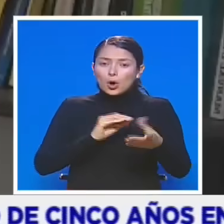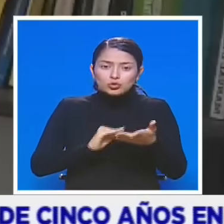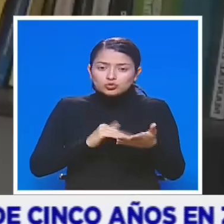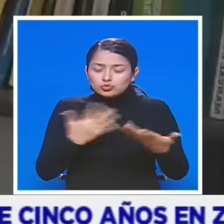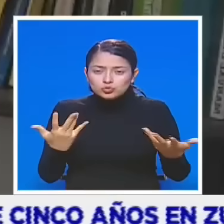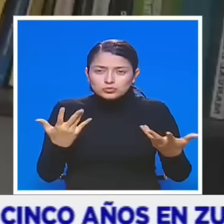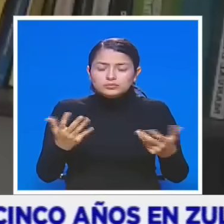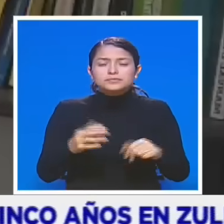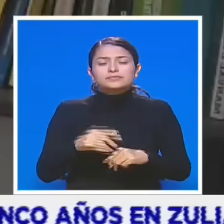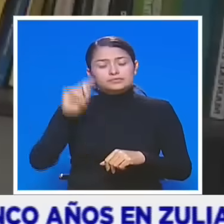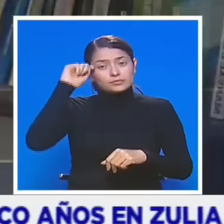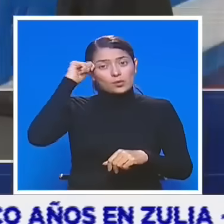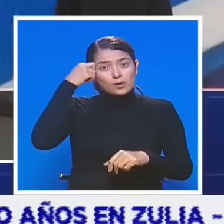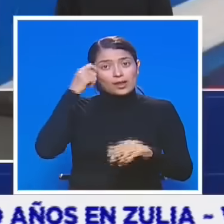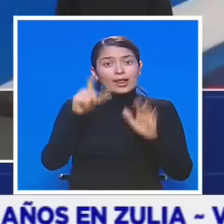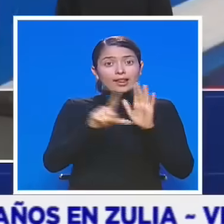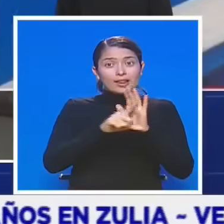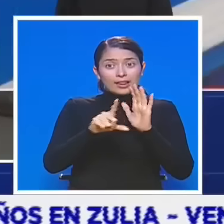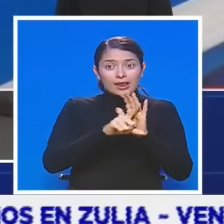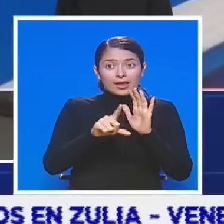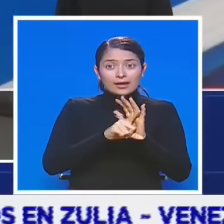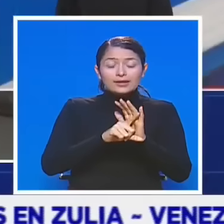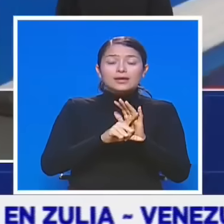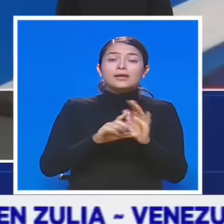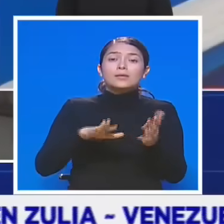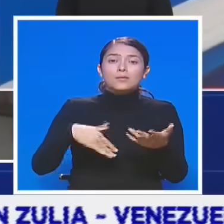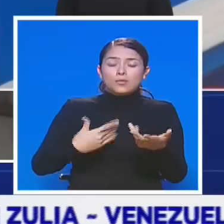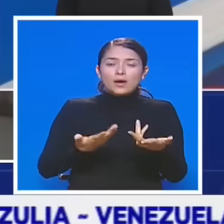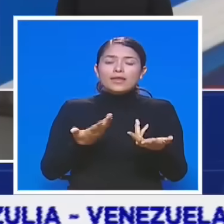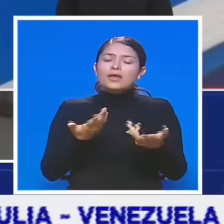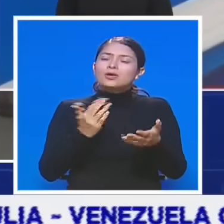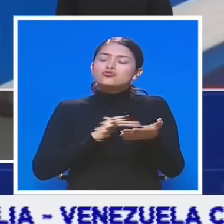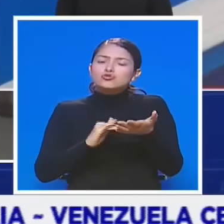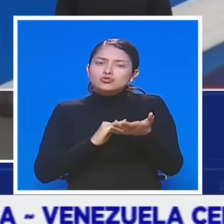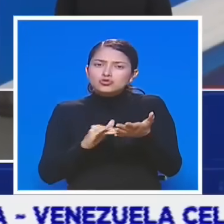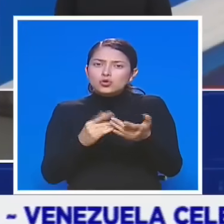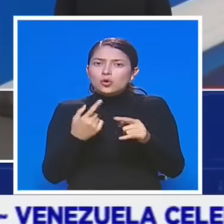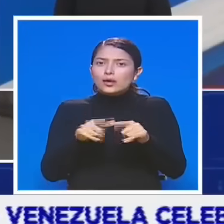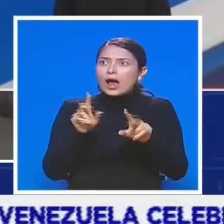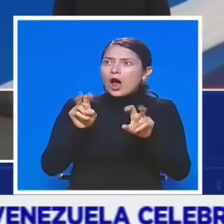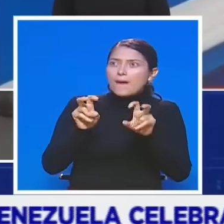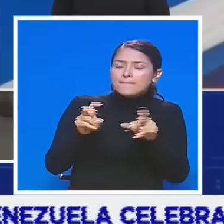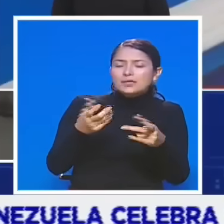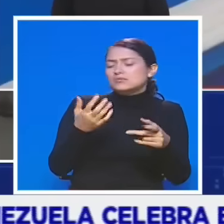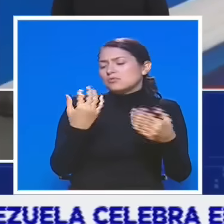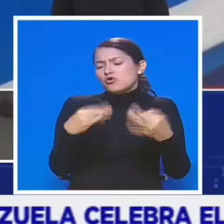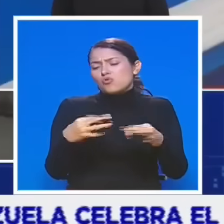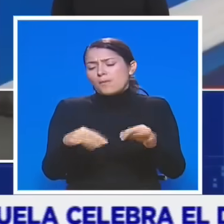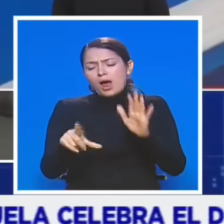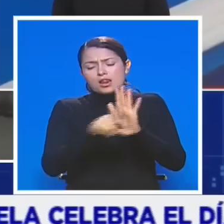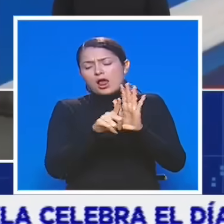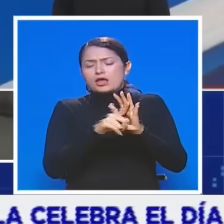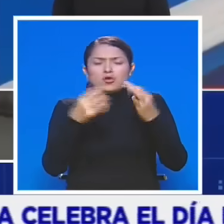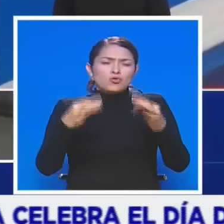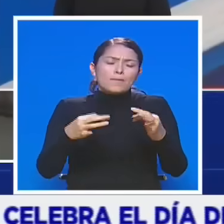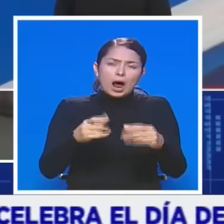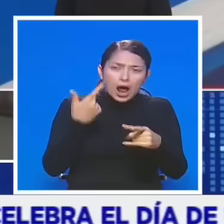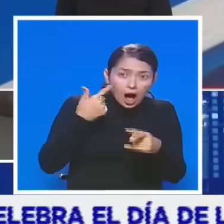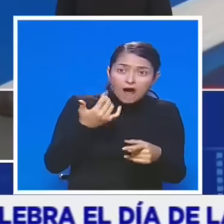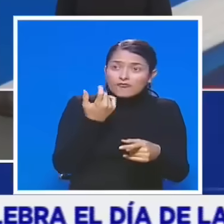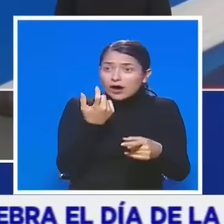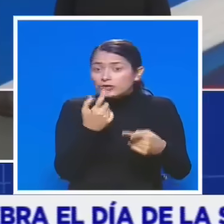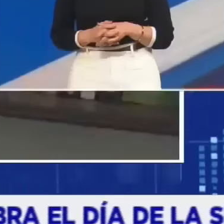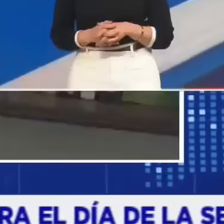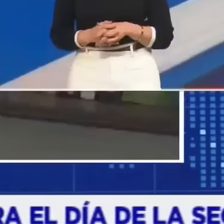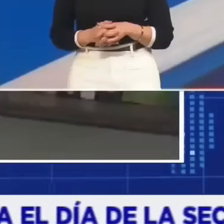que las leyes ordinarias están dispuestas para situaciones ordinarias, para la cotidianidad, para lo común. Por eso